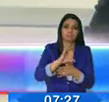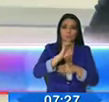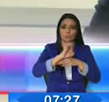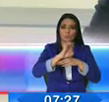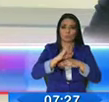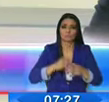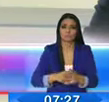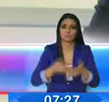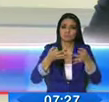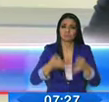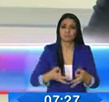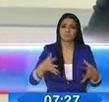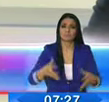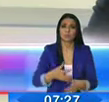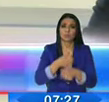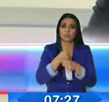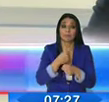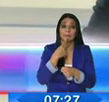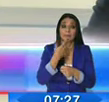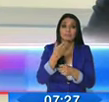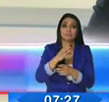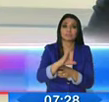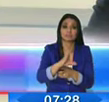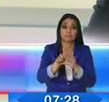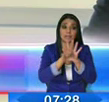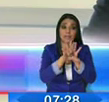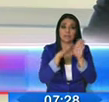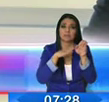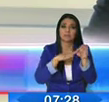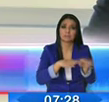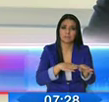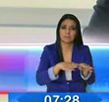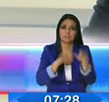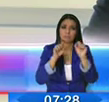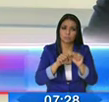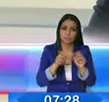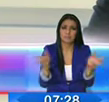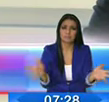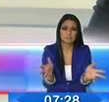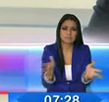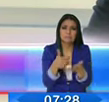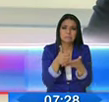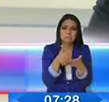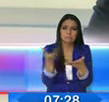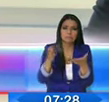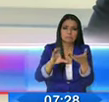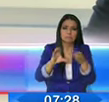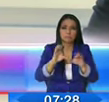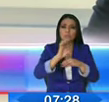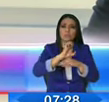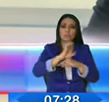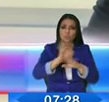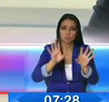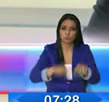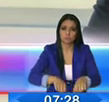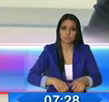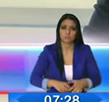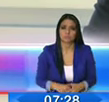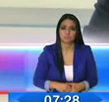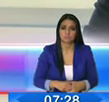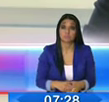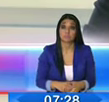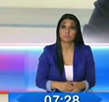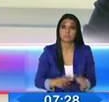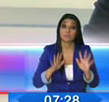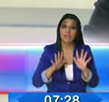la seguridad jurídica para las inversiones vemos la forma de estimular esas imposiciones en hacia el ecuador y de esa forma